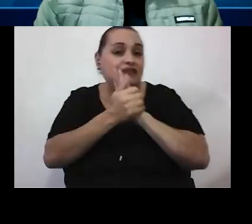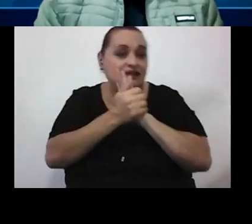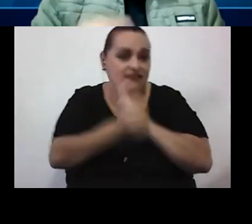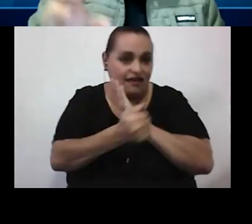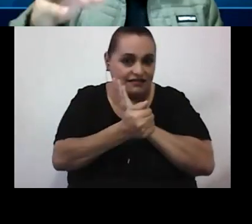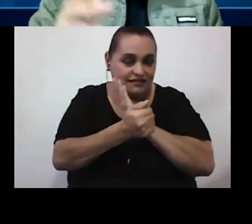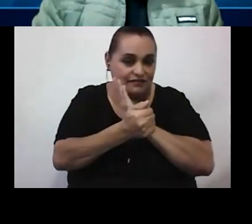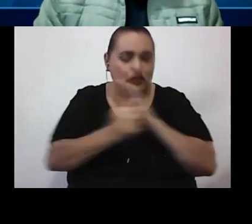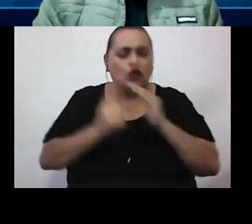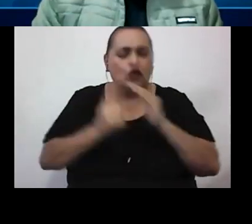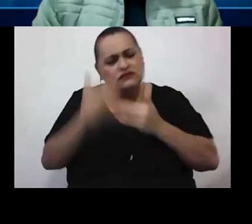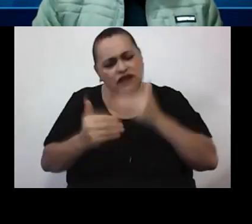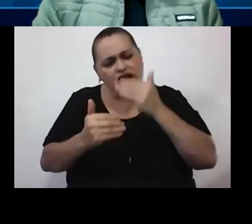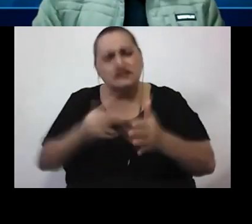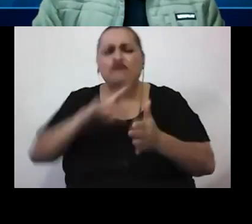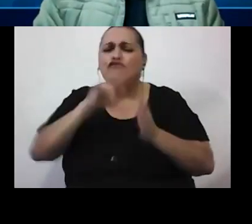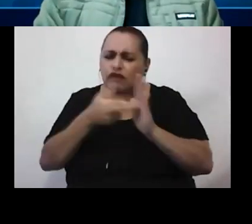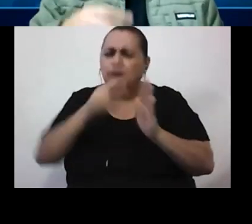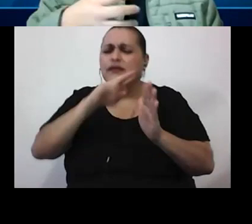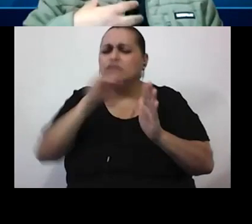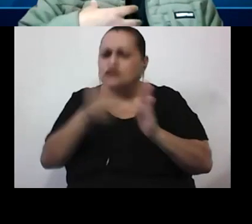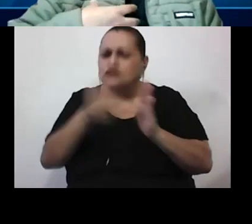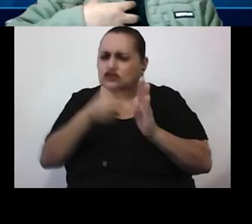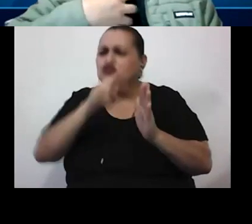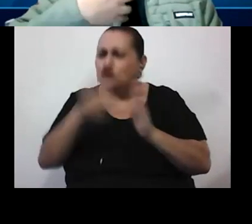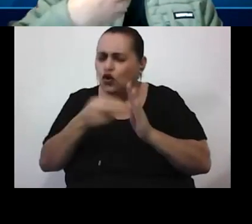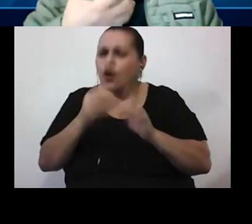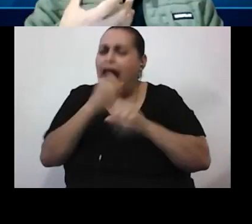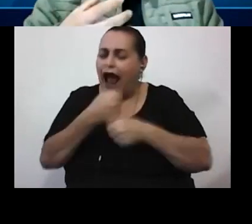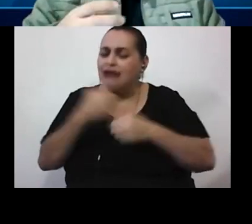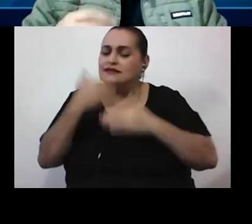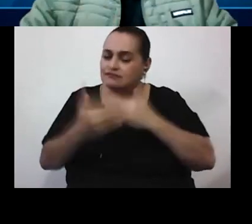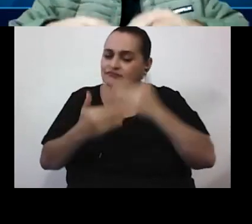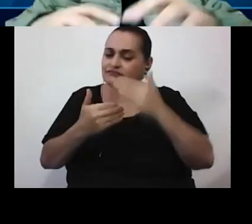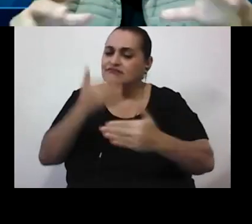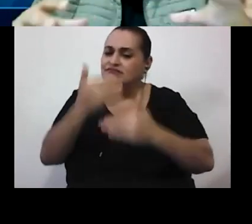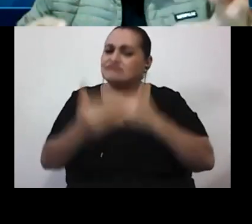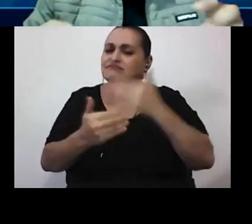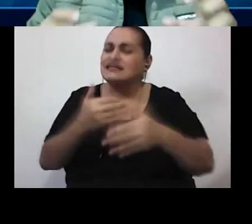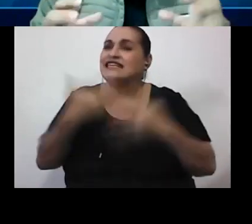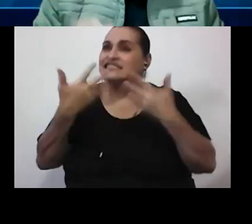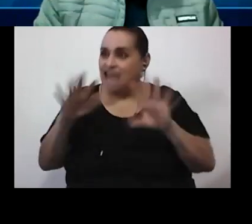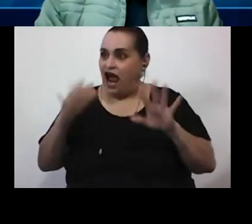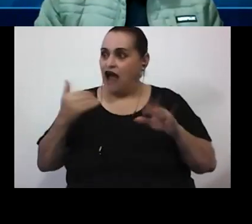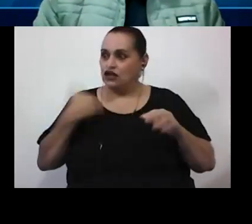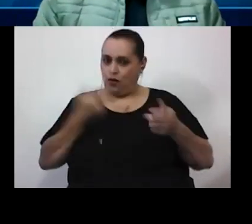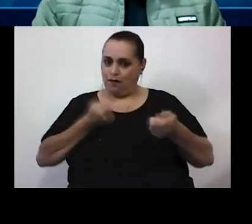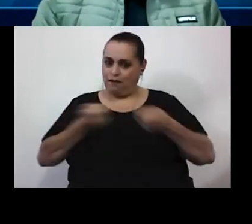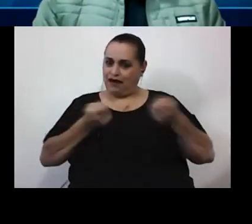la constancia, la repetición va haciendo que ya yo vaya siendo consciente de esa habilidad, ya yo manejo la bicicleta